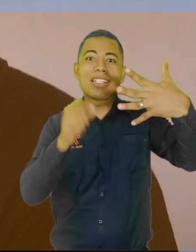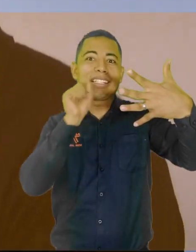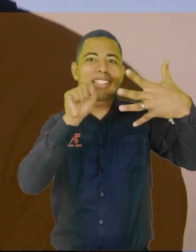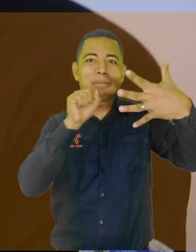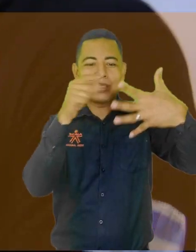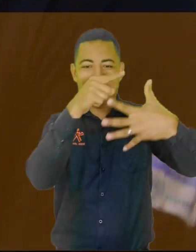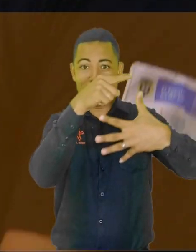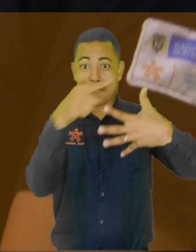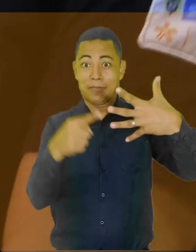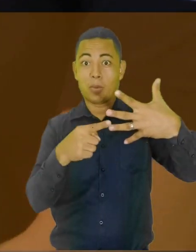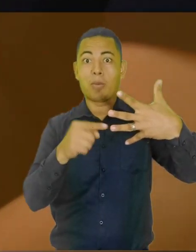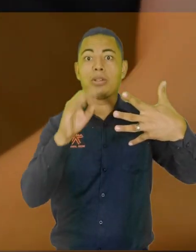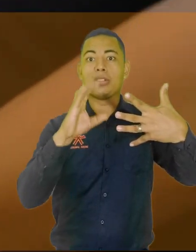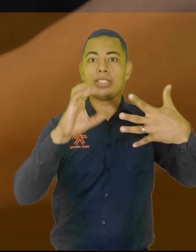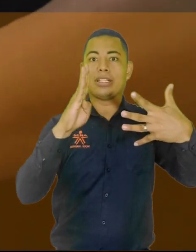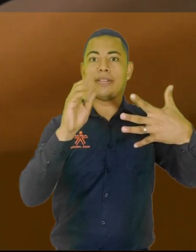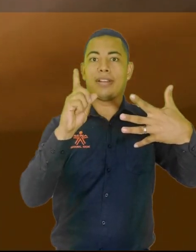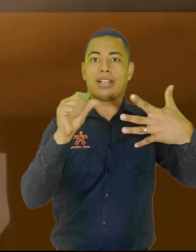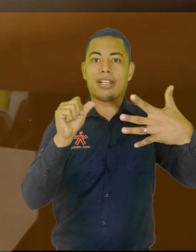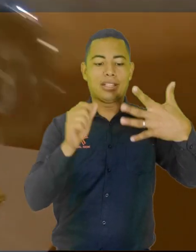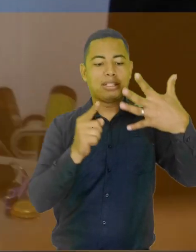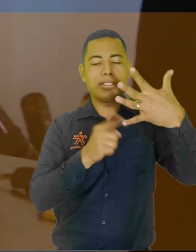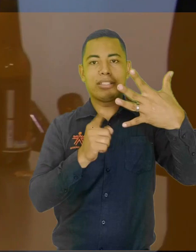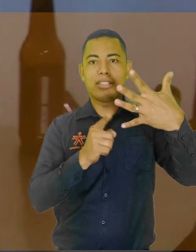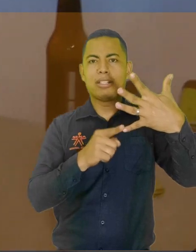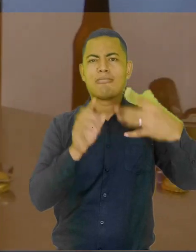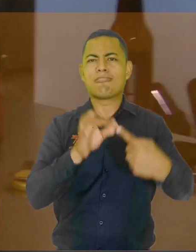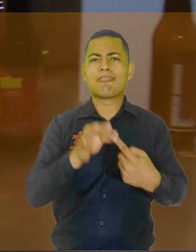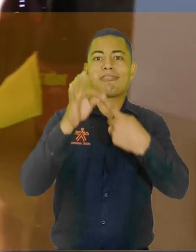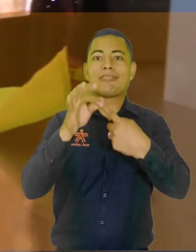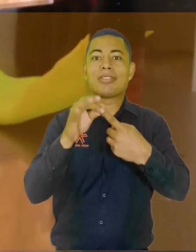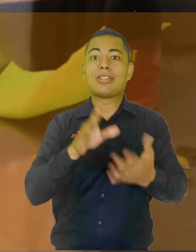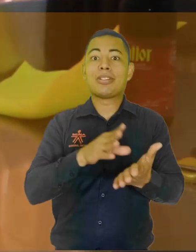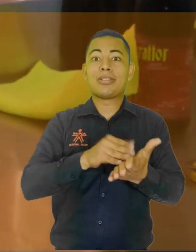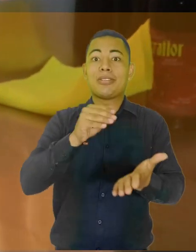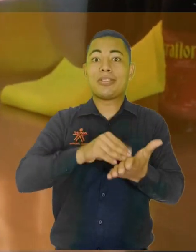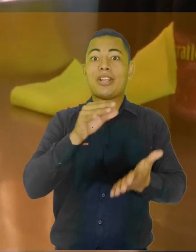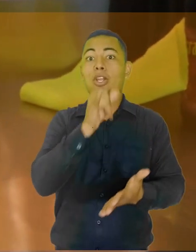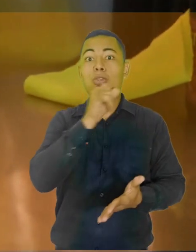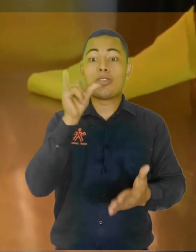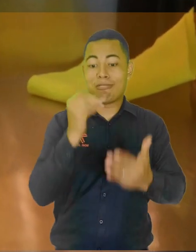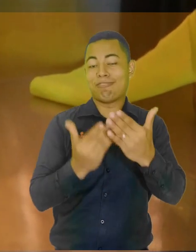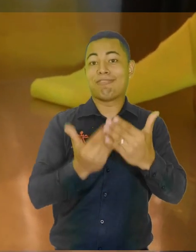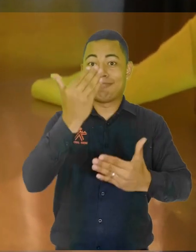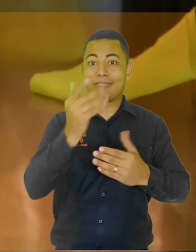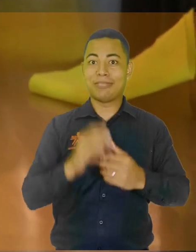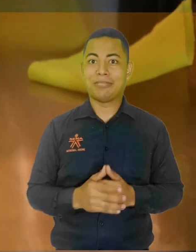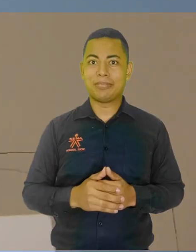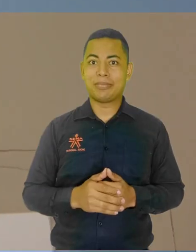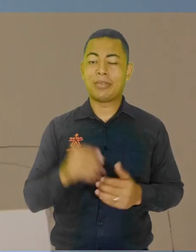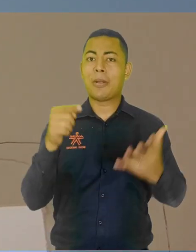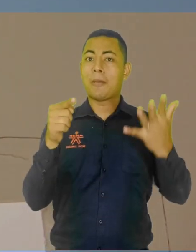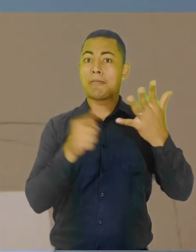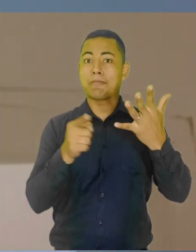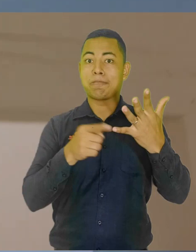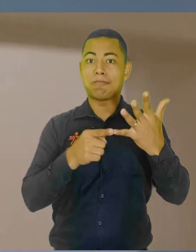cervezas artesanales, 4 de cebada y 1 especial que es la innovación que tenemos en almidón de yuca. Esta cerveza